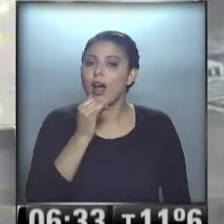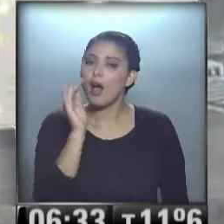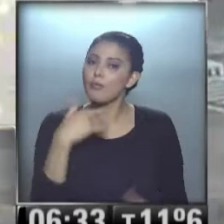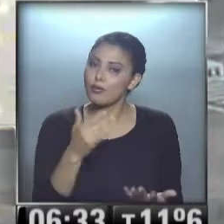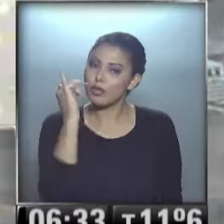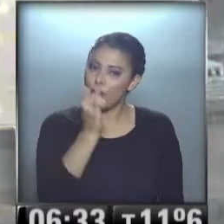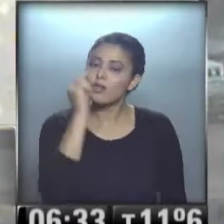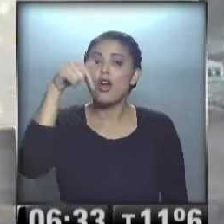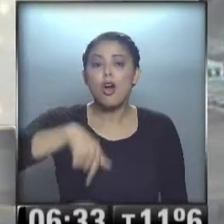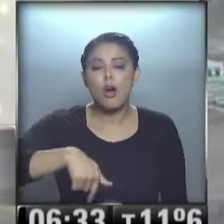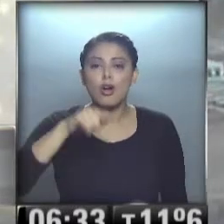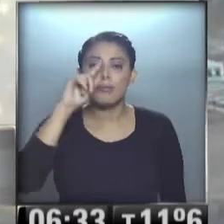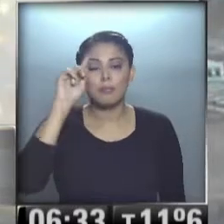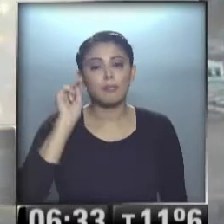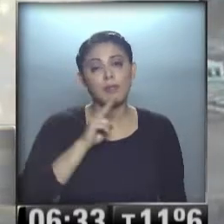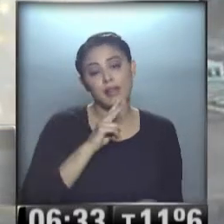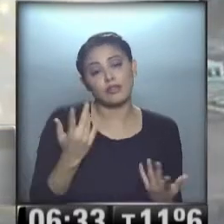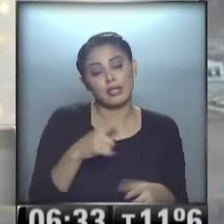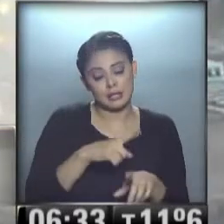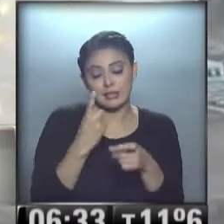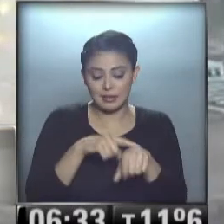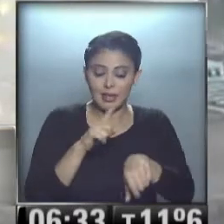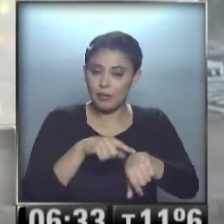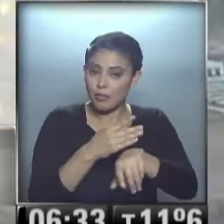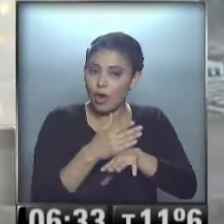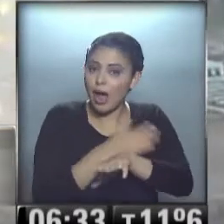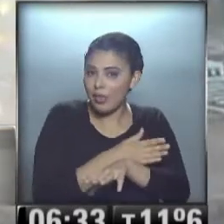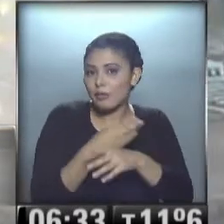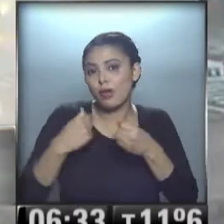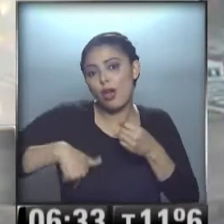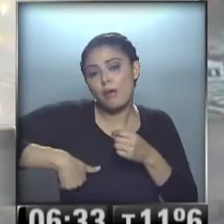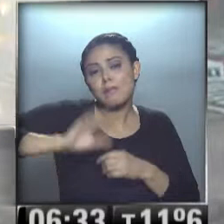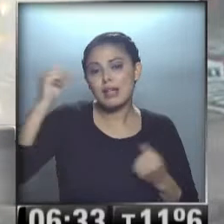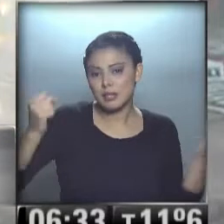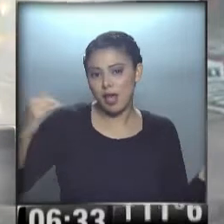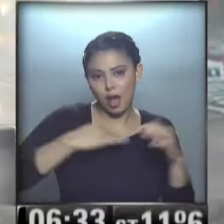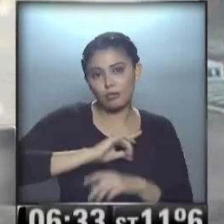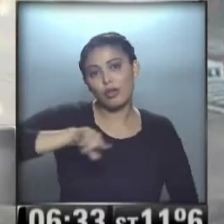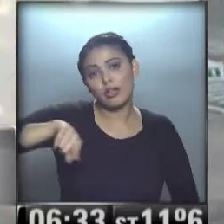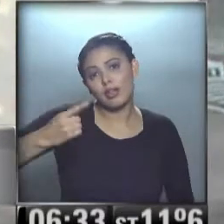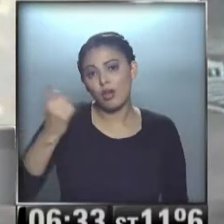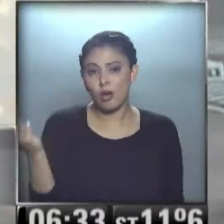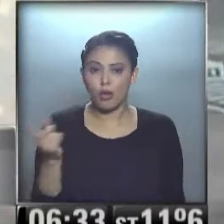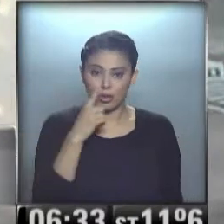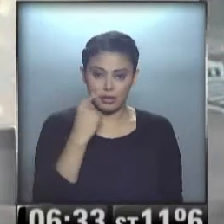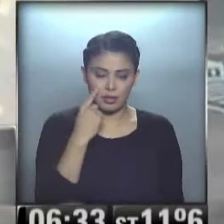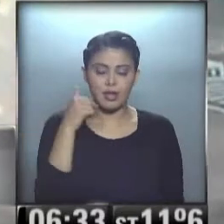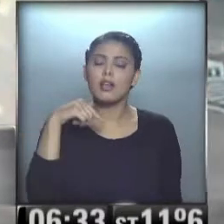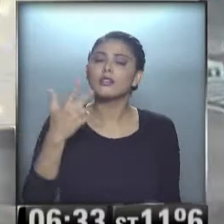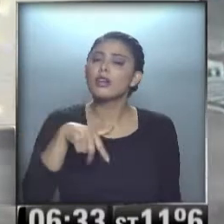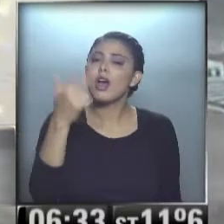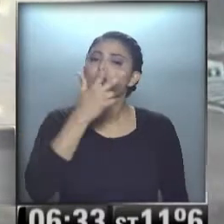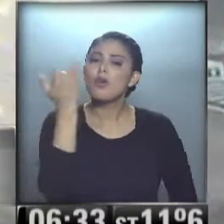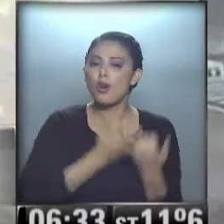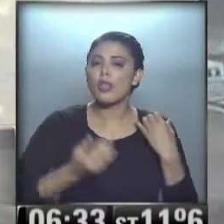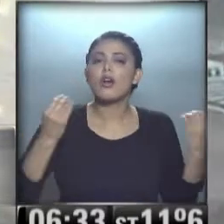es viernes, hay que salir con tiempo porque hay más caudal de autos que el resto de la semana. ¿No es así, Hugo? Contanos, el tránsito en los